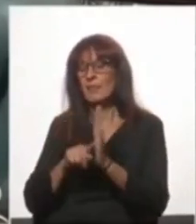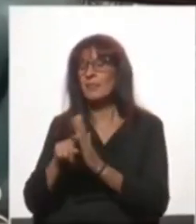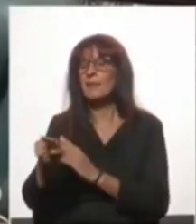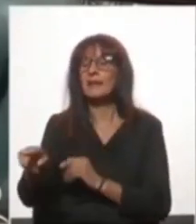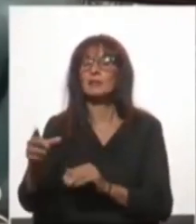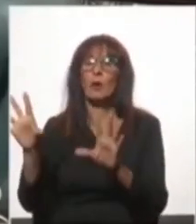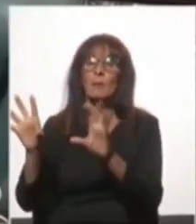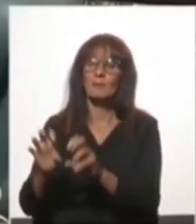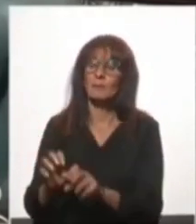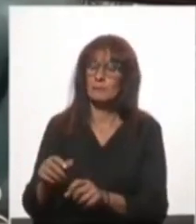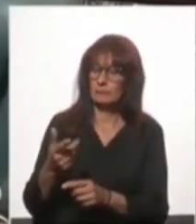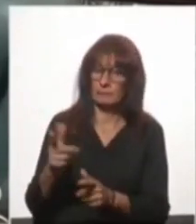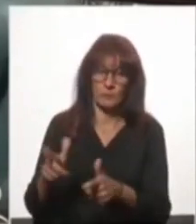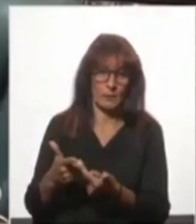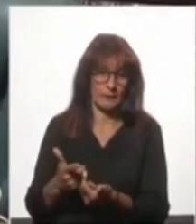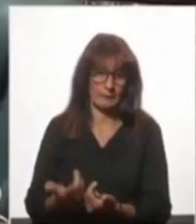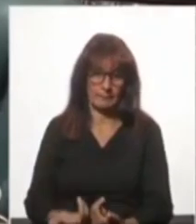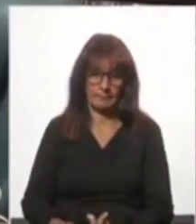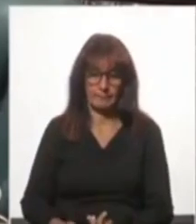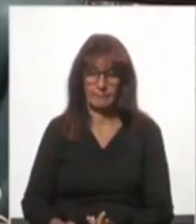más vulnerables.